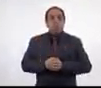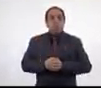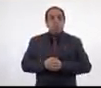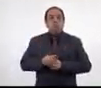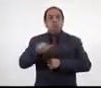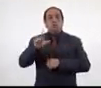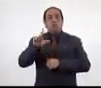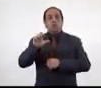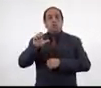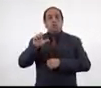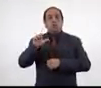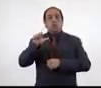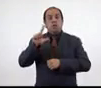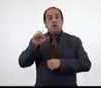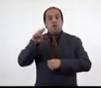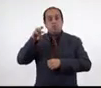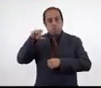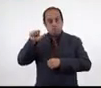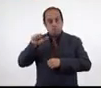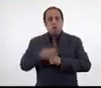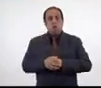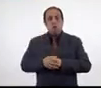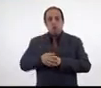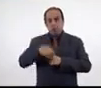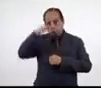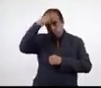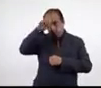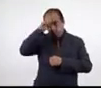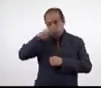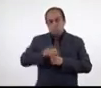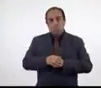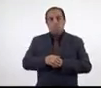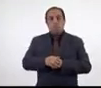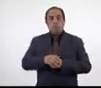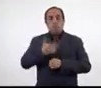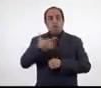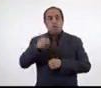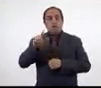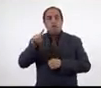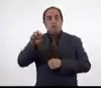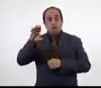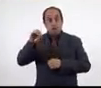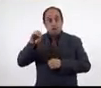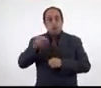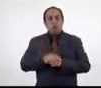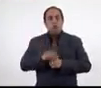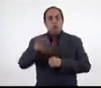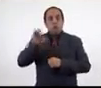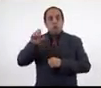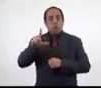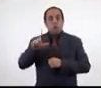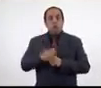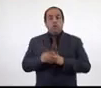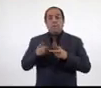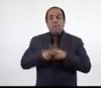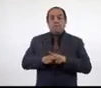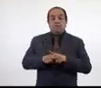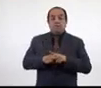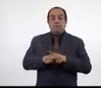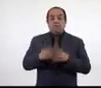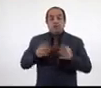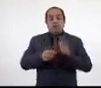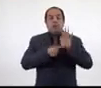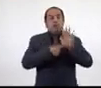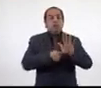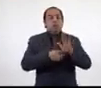experto geotécnico civil de la empresa, quien se abocará a marcar los sitios en los que se levantarán las muestras de